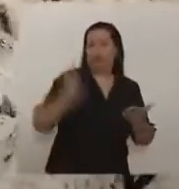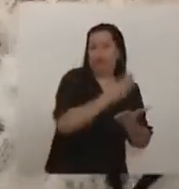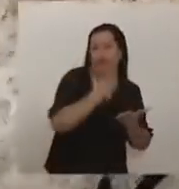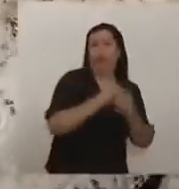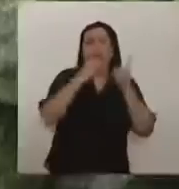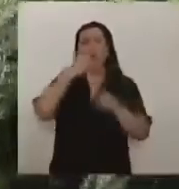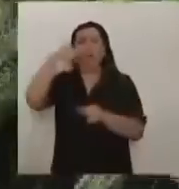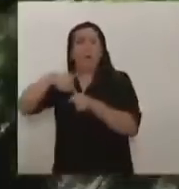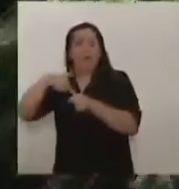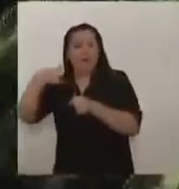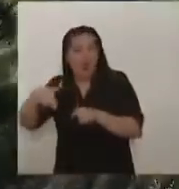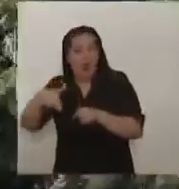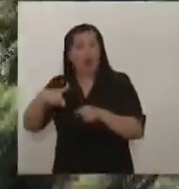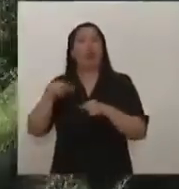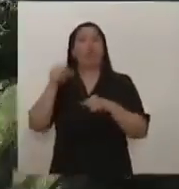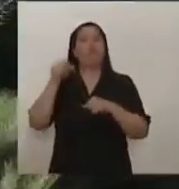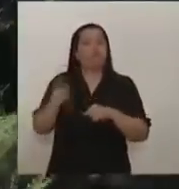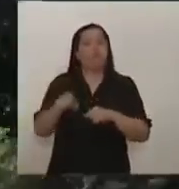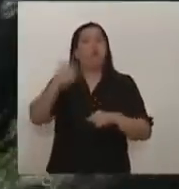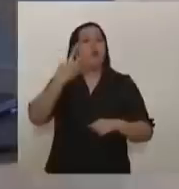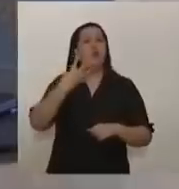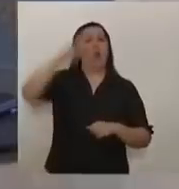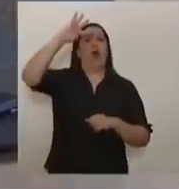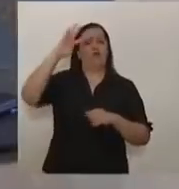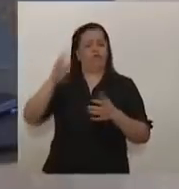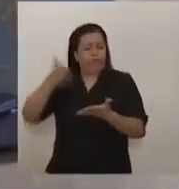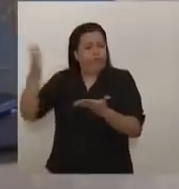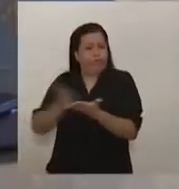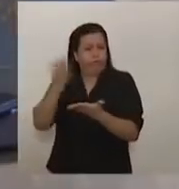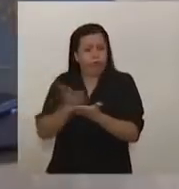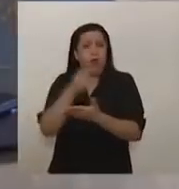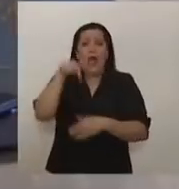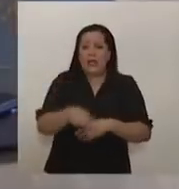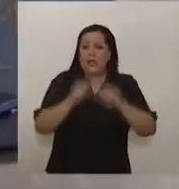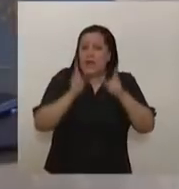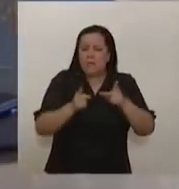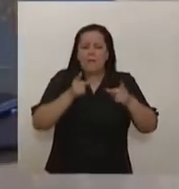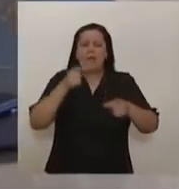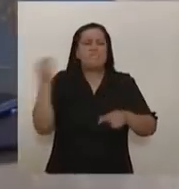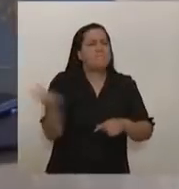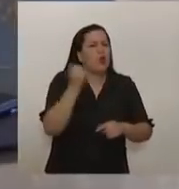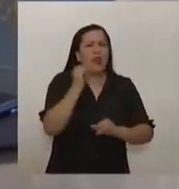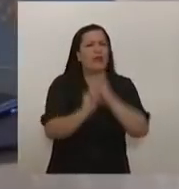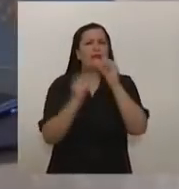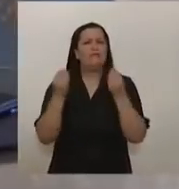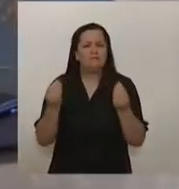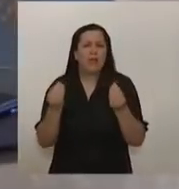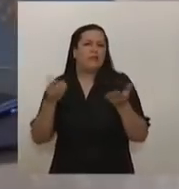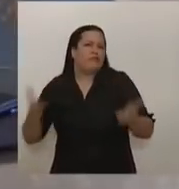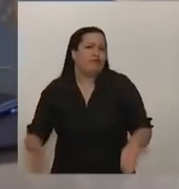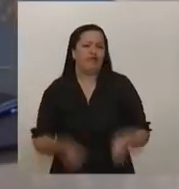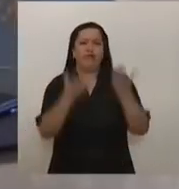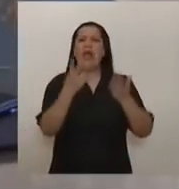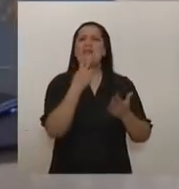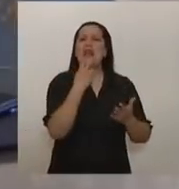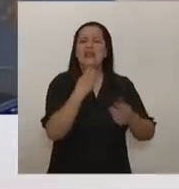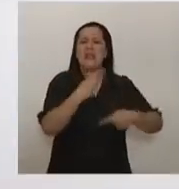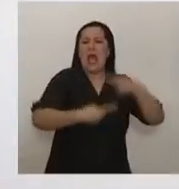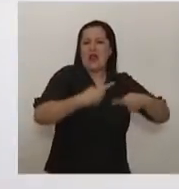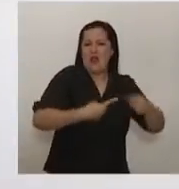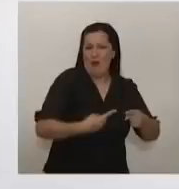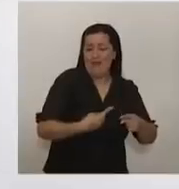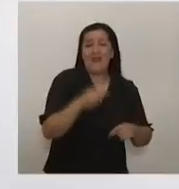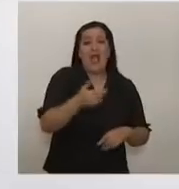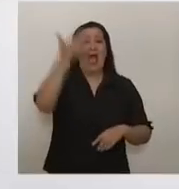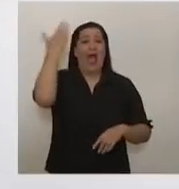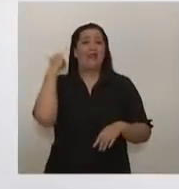la de petróleo no convencional por 4. Una parte clave de este proceso es el impulso de las energías renovables, que